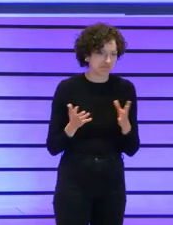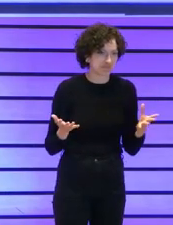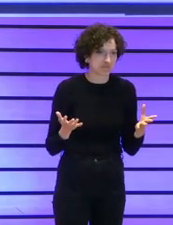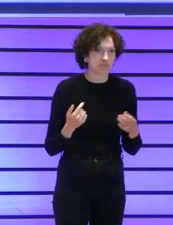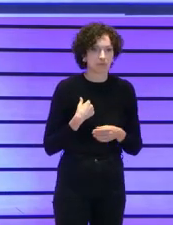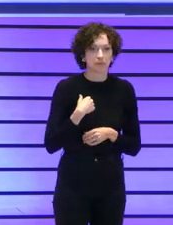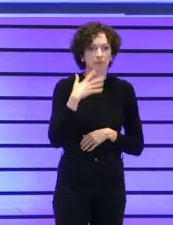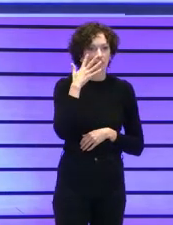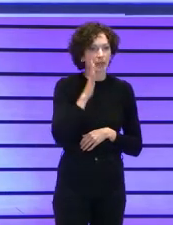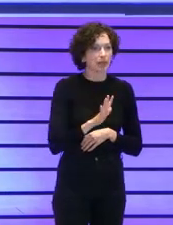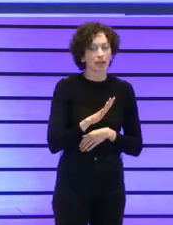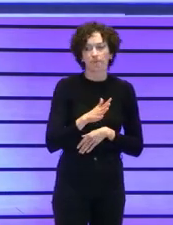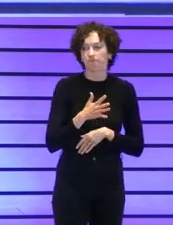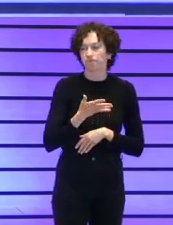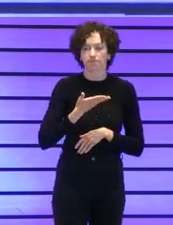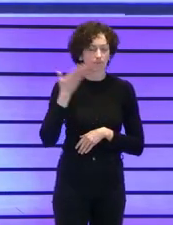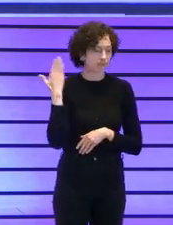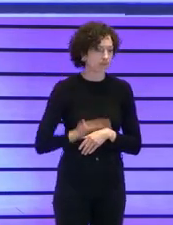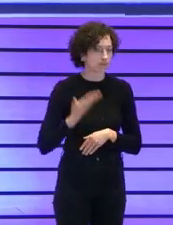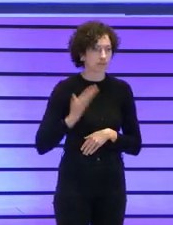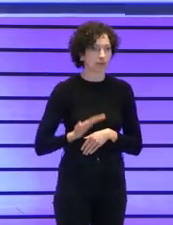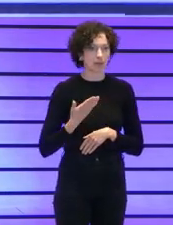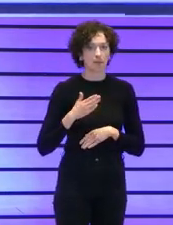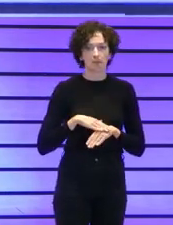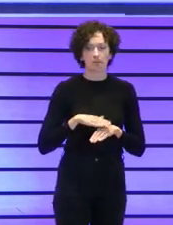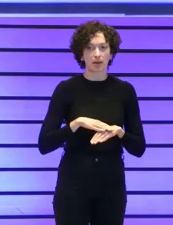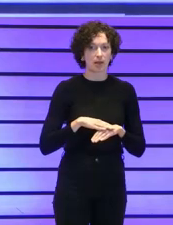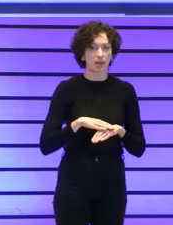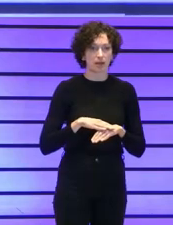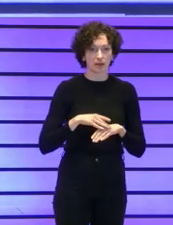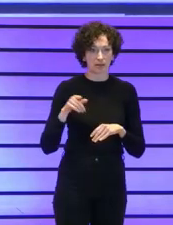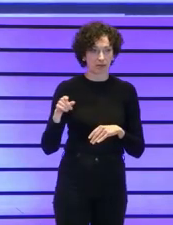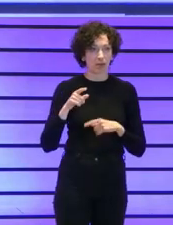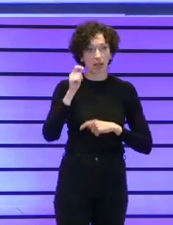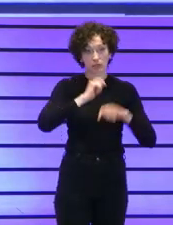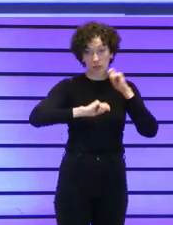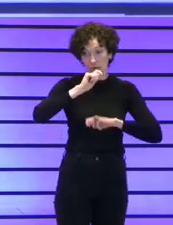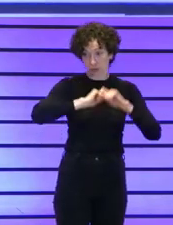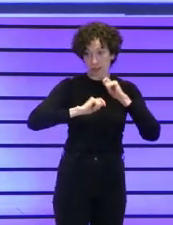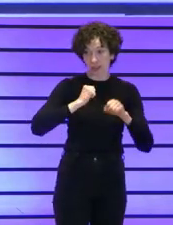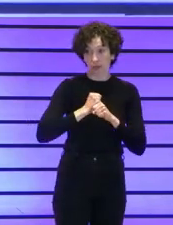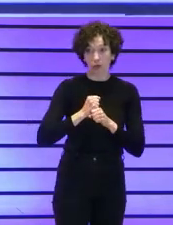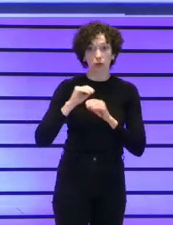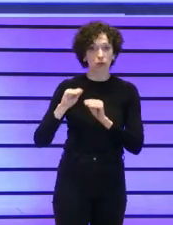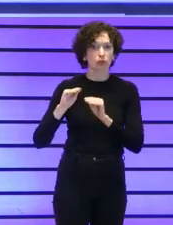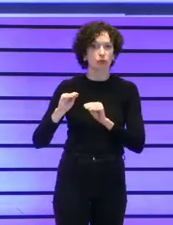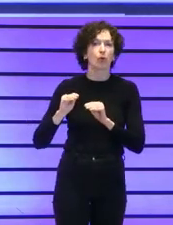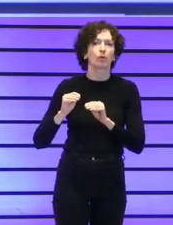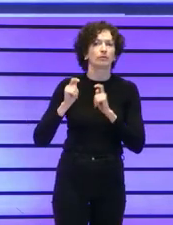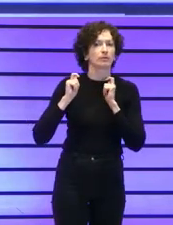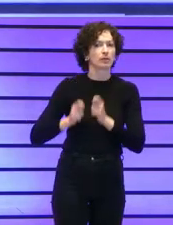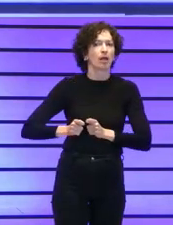me parece esencial para legitimar el trabajo de las organizaciones, me parece absolutamente